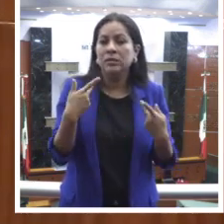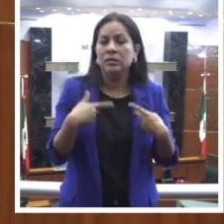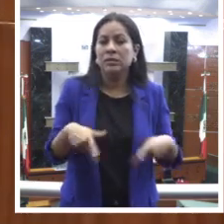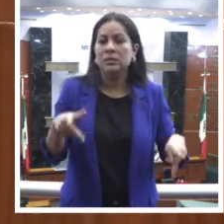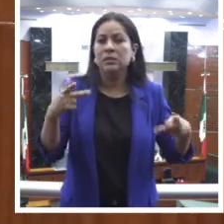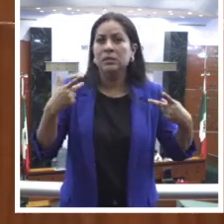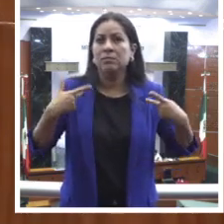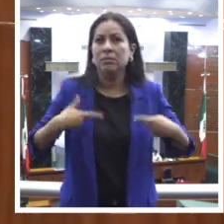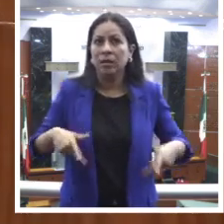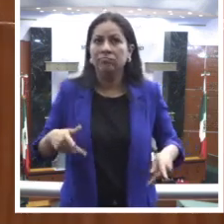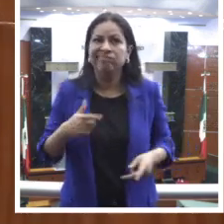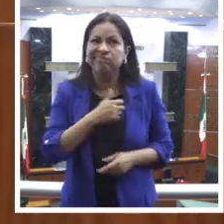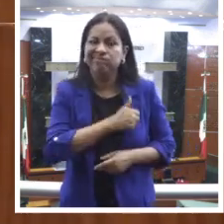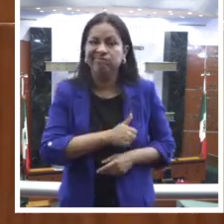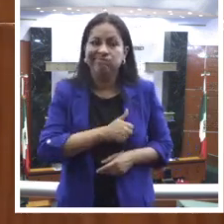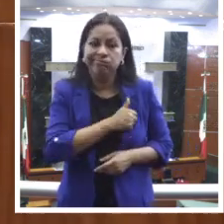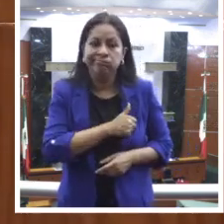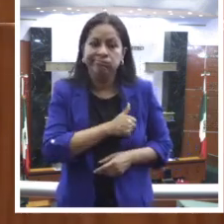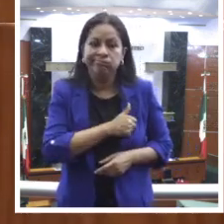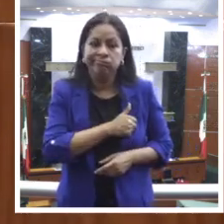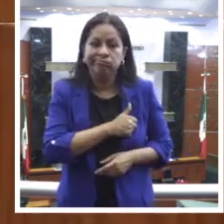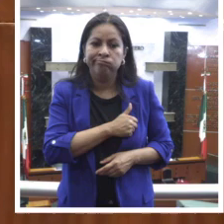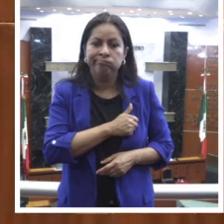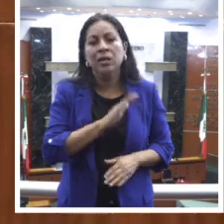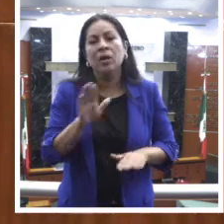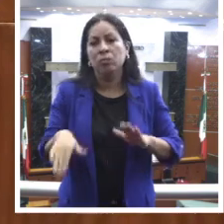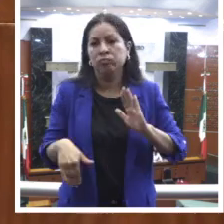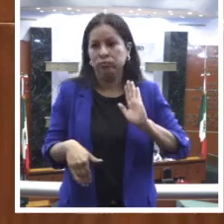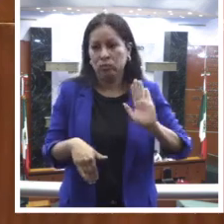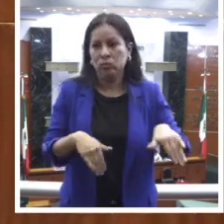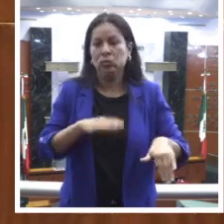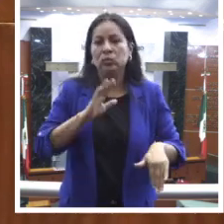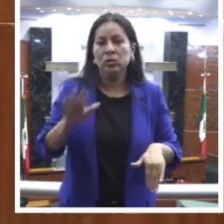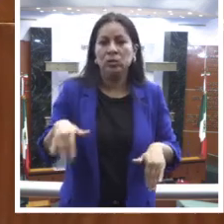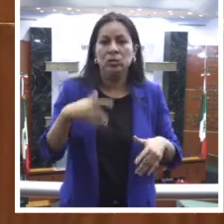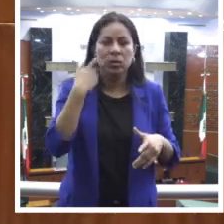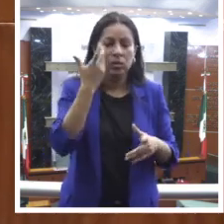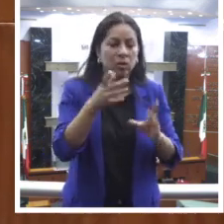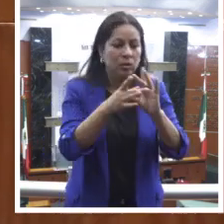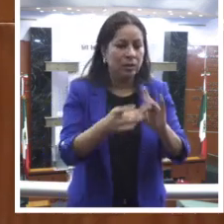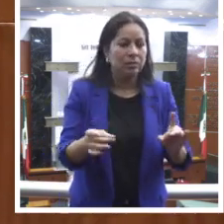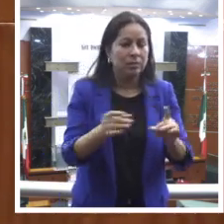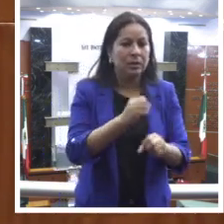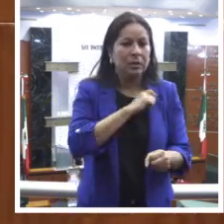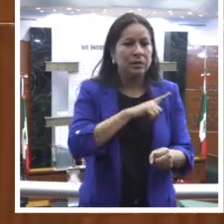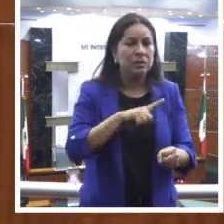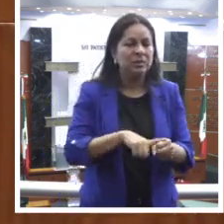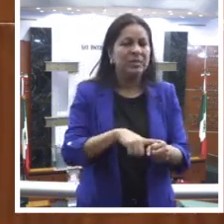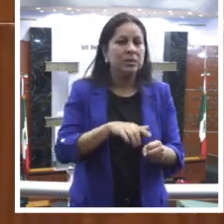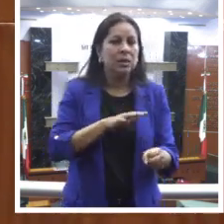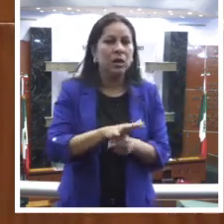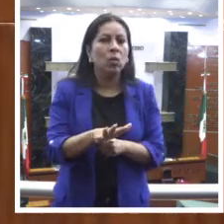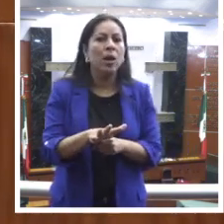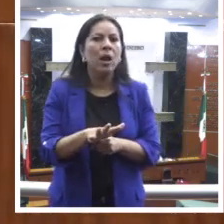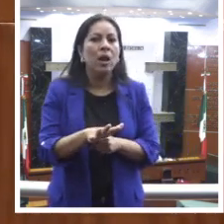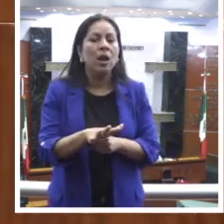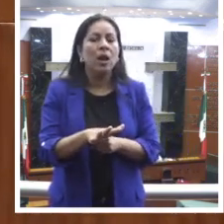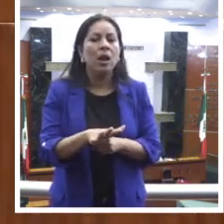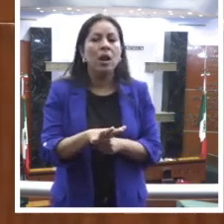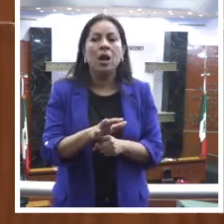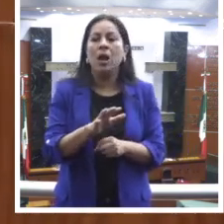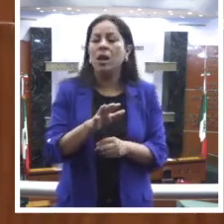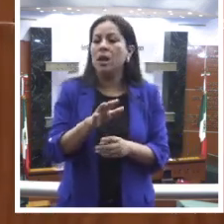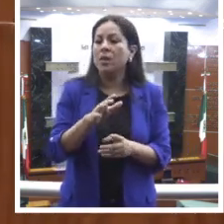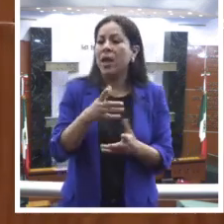personas Lamentablemente han perdido la vida y quiero referirme concretamente al delito de